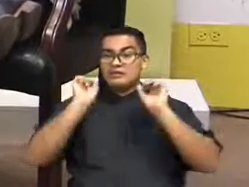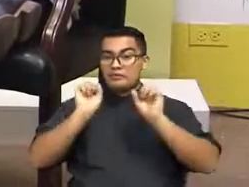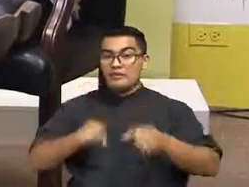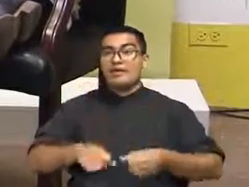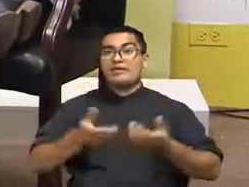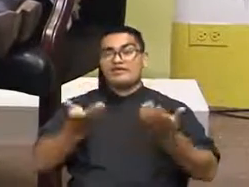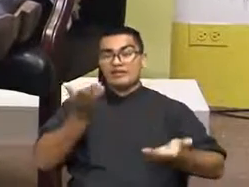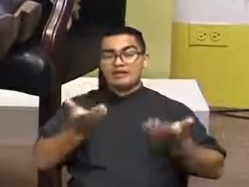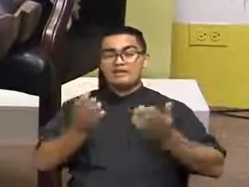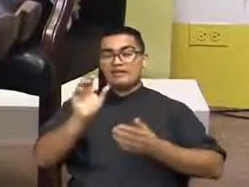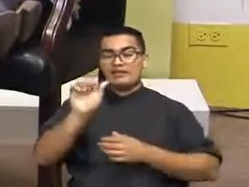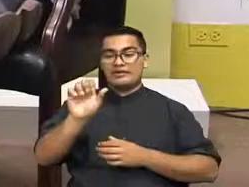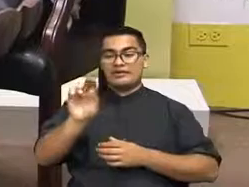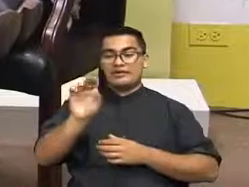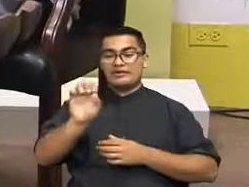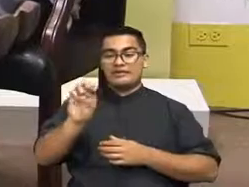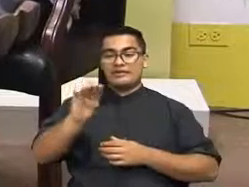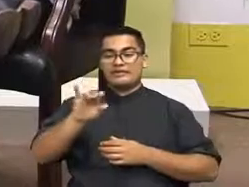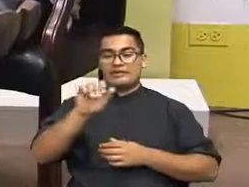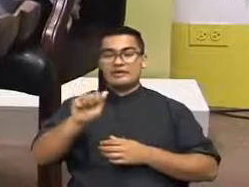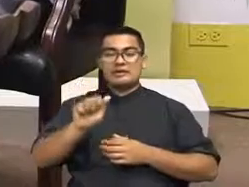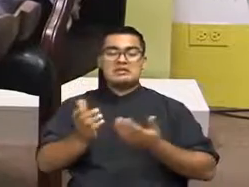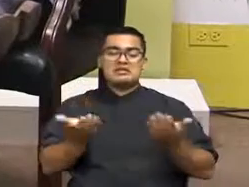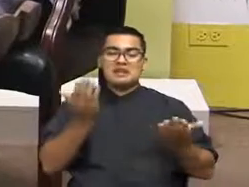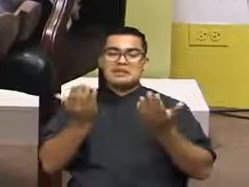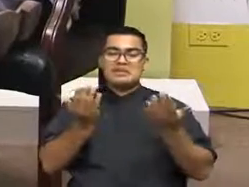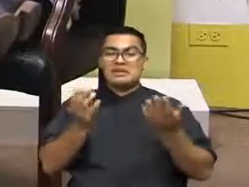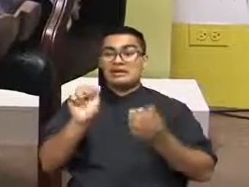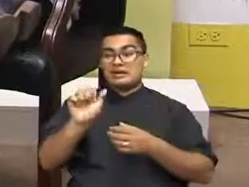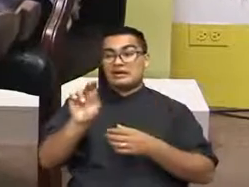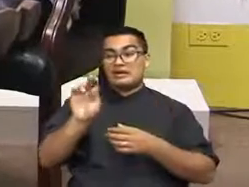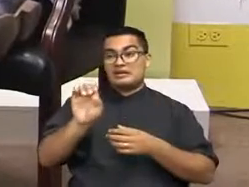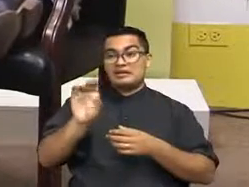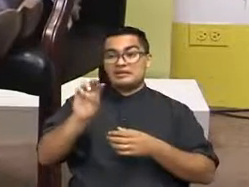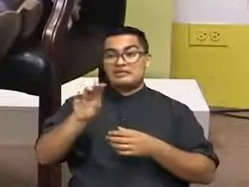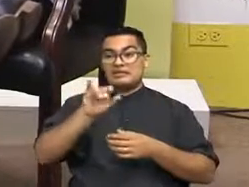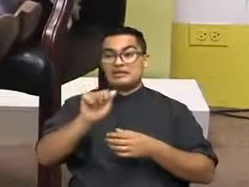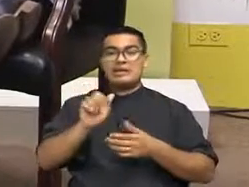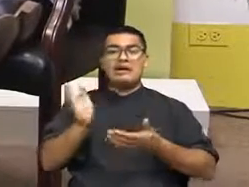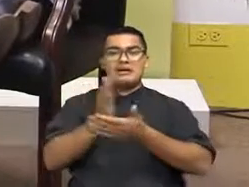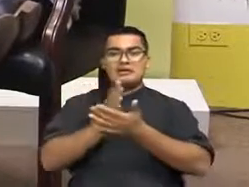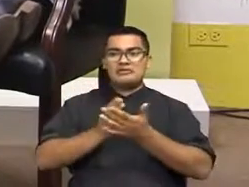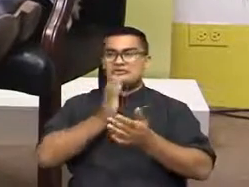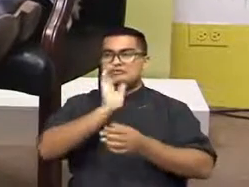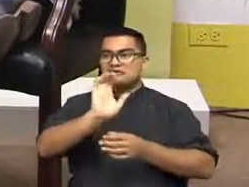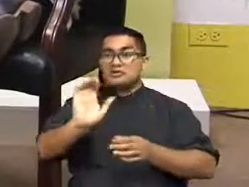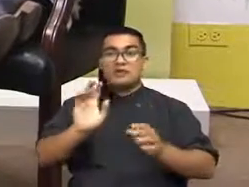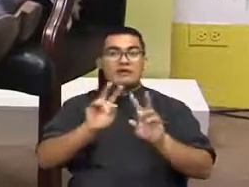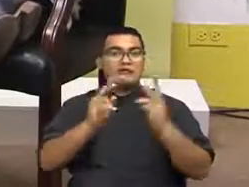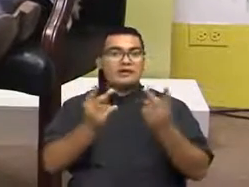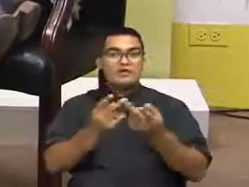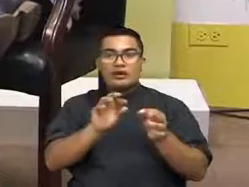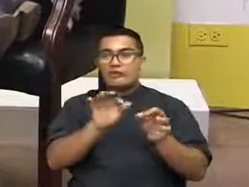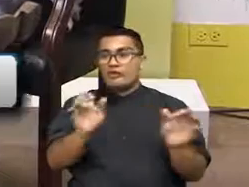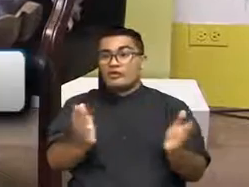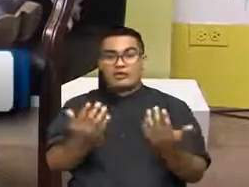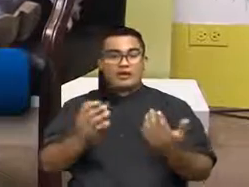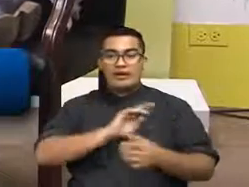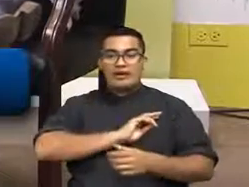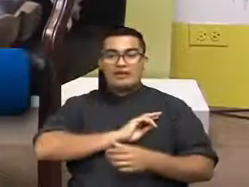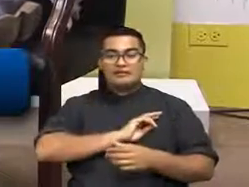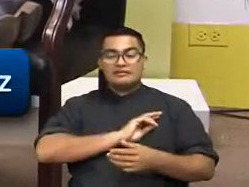anemia. Hay anemias por deficiencia de enzimas, hay anemias en los recién nacidos que son por embolismo o por